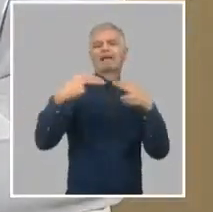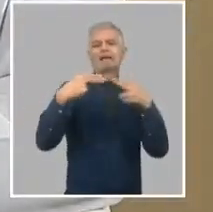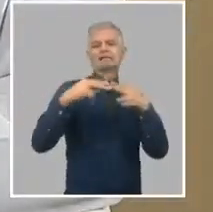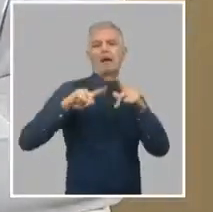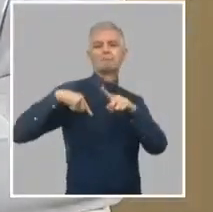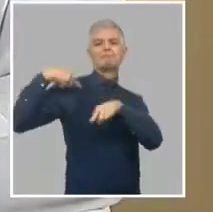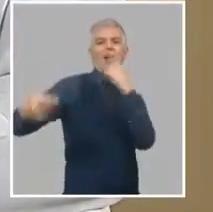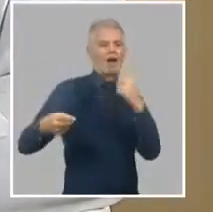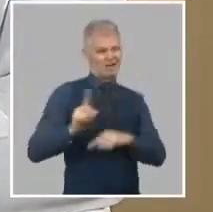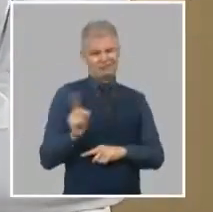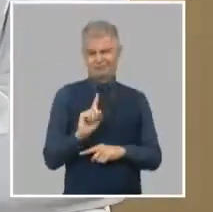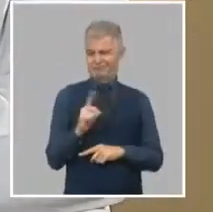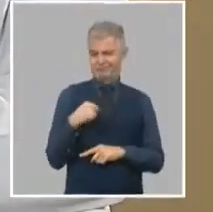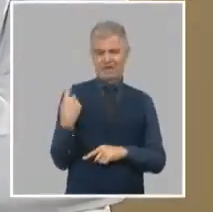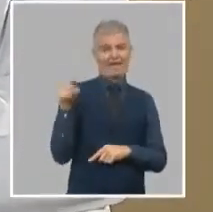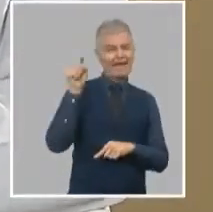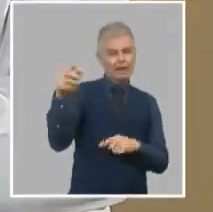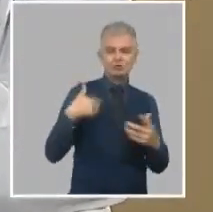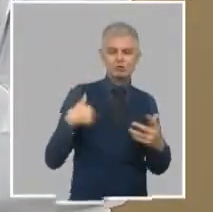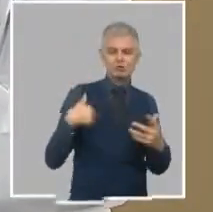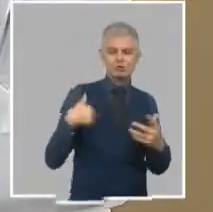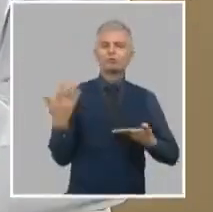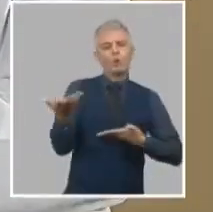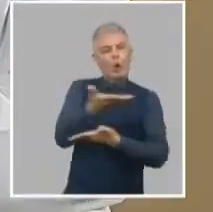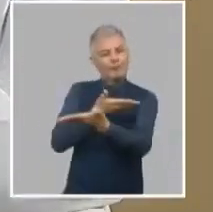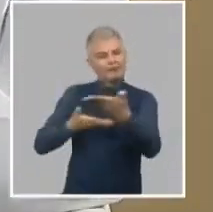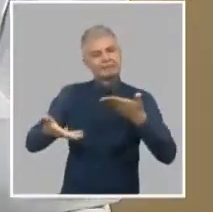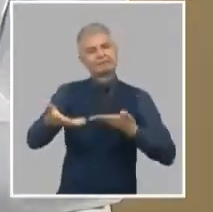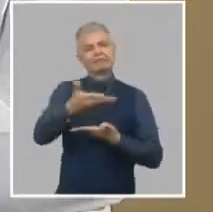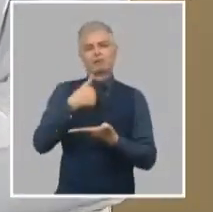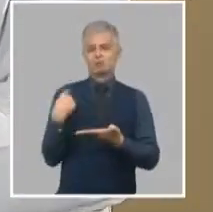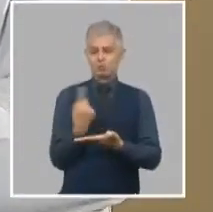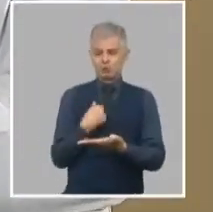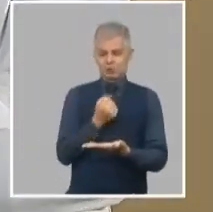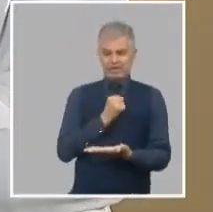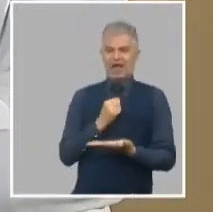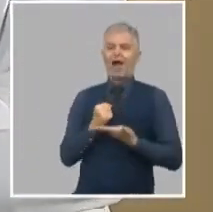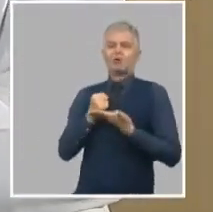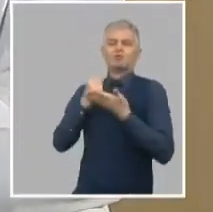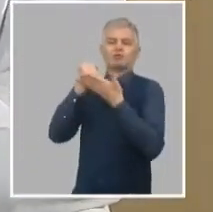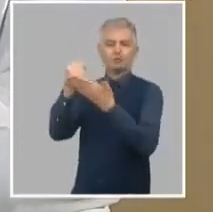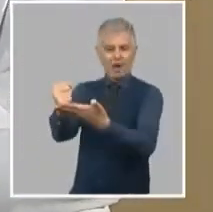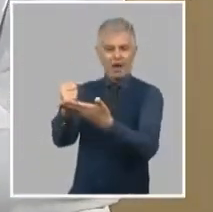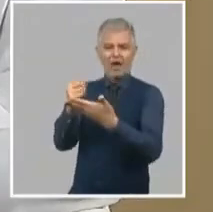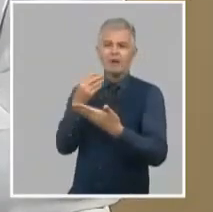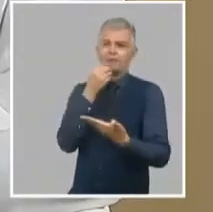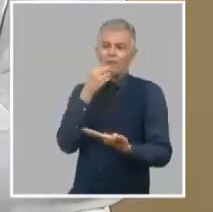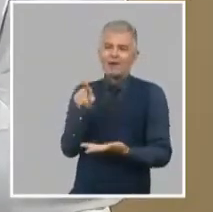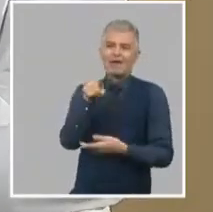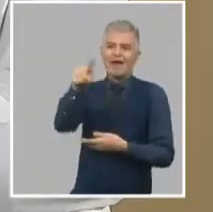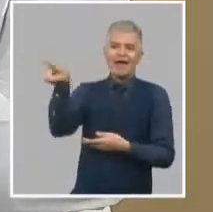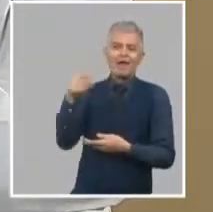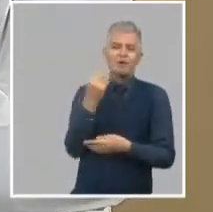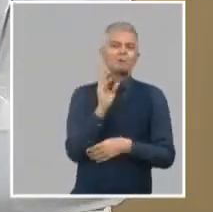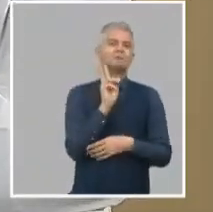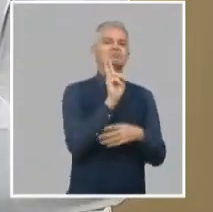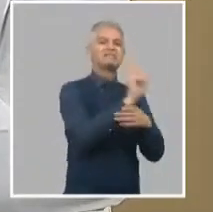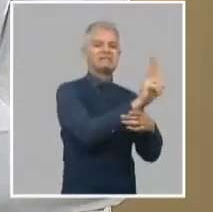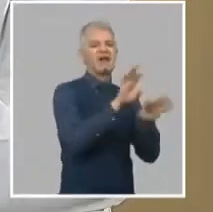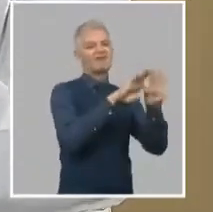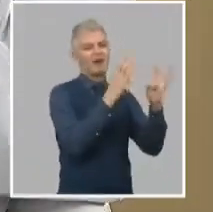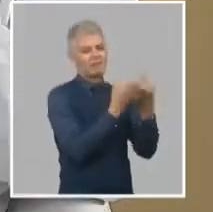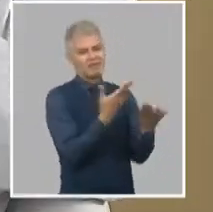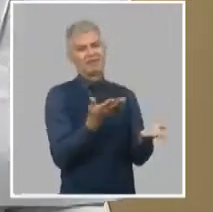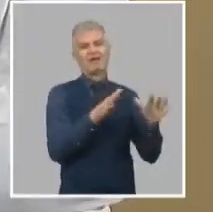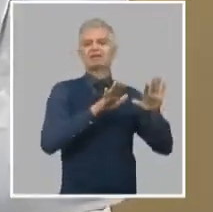ellos esos escenarios y ayudarlos a que pudieran descansar, visitar a su familia, pudieran reposar un